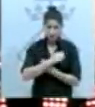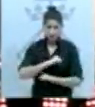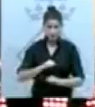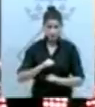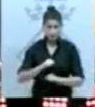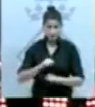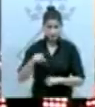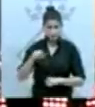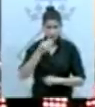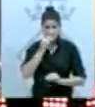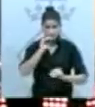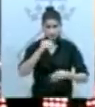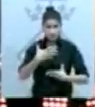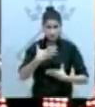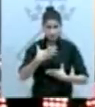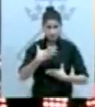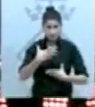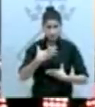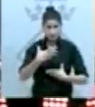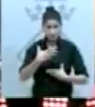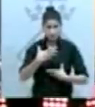¿Usted viene en representación de la asociación, no al acoso moral?